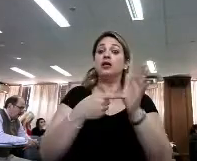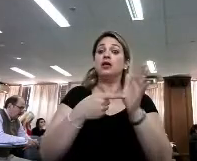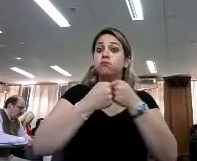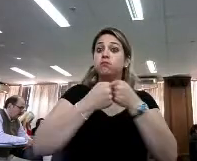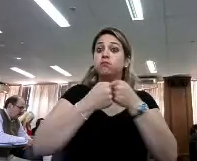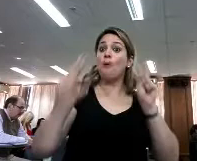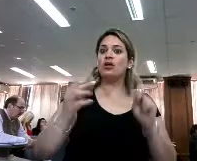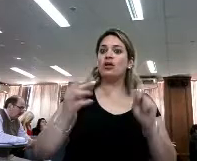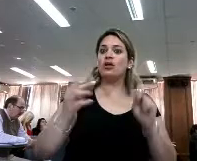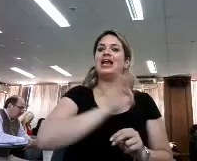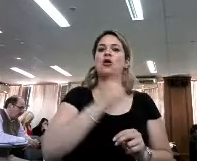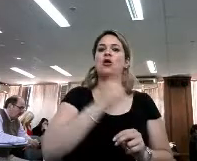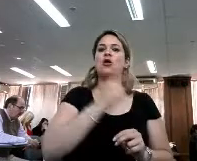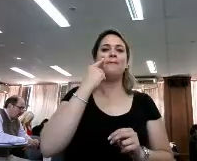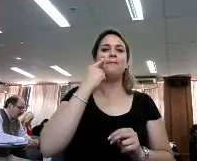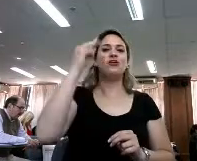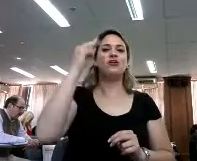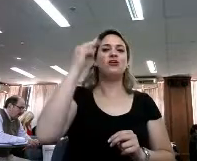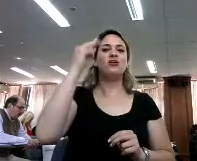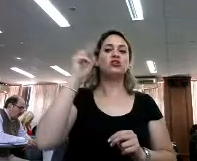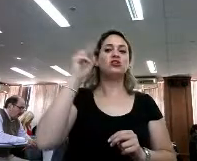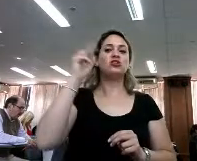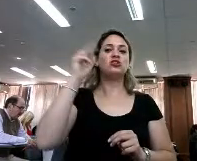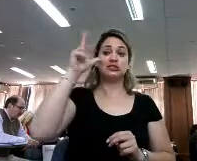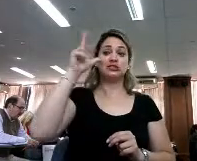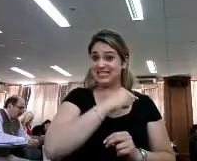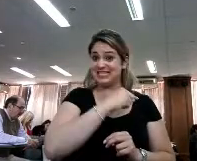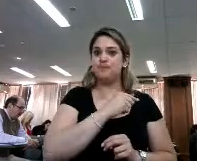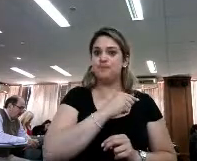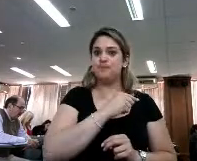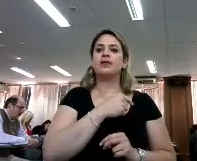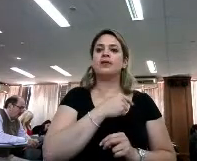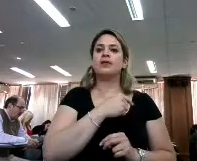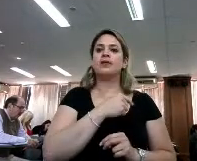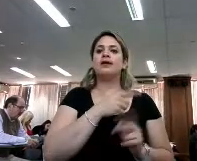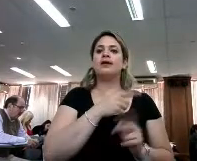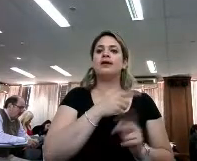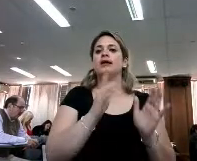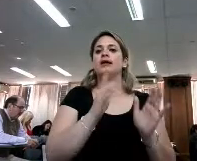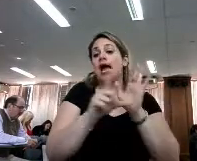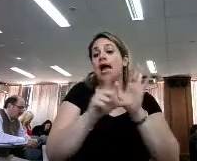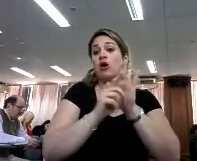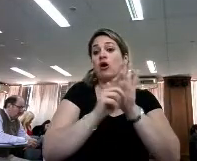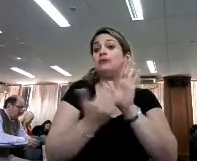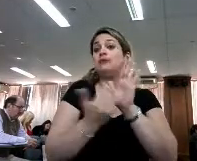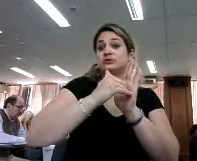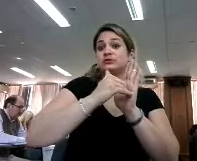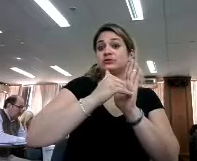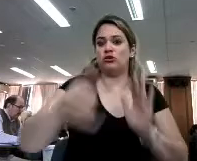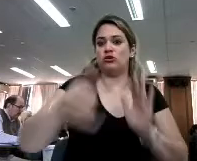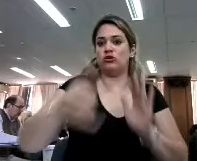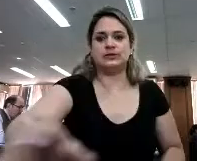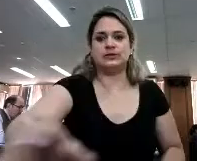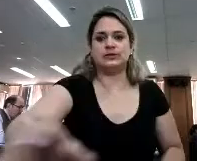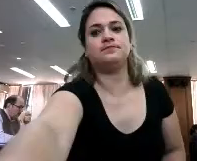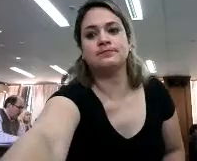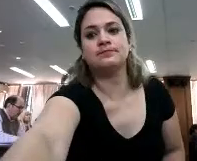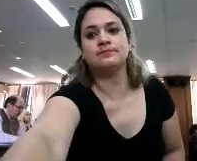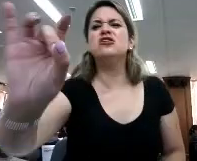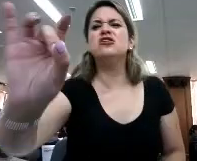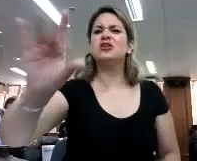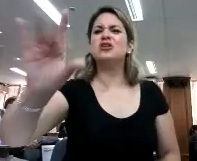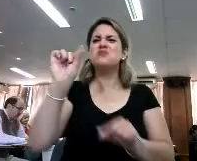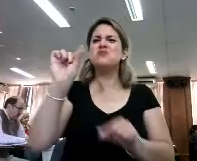año 1987, aunque pues, nuestras normas ya las incluían. Bien, eso es historia solo para